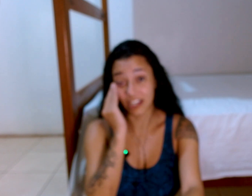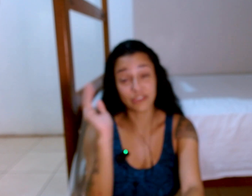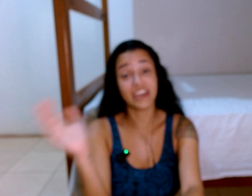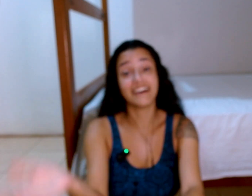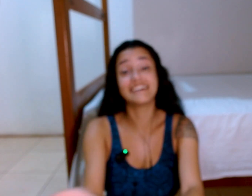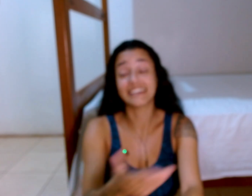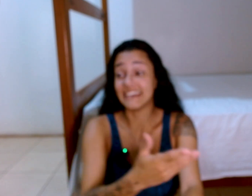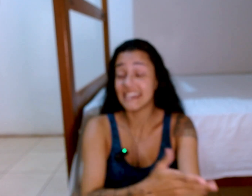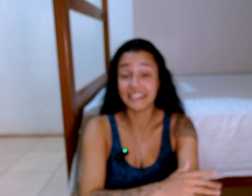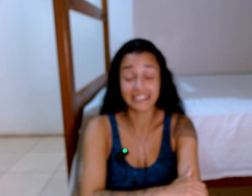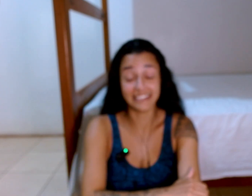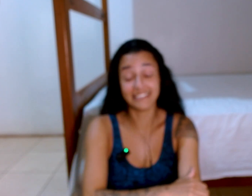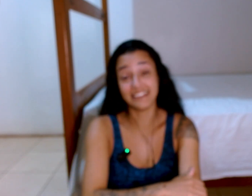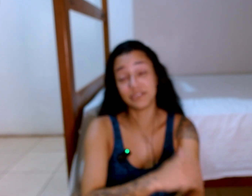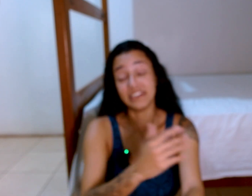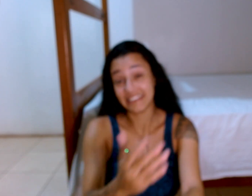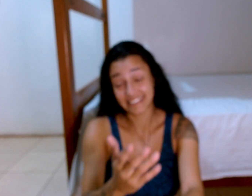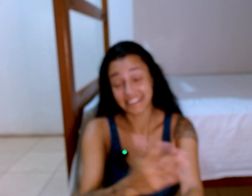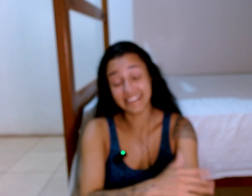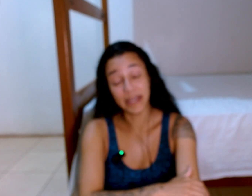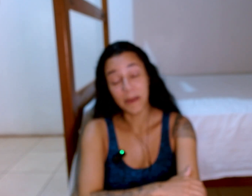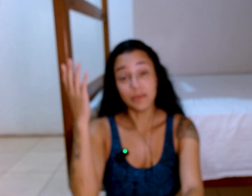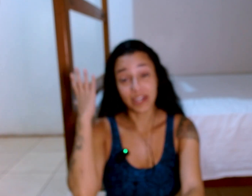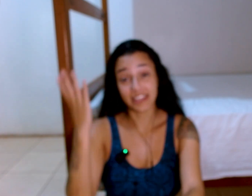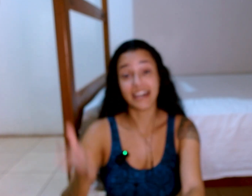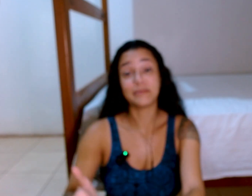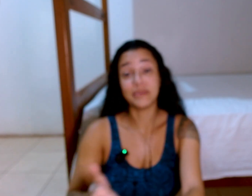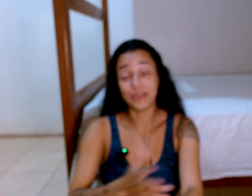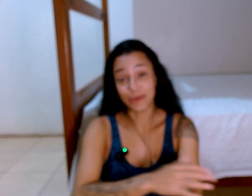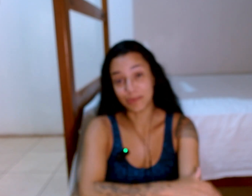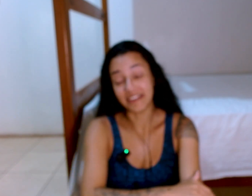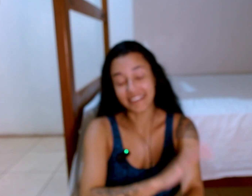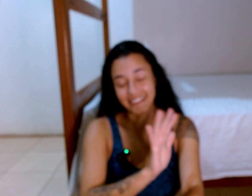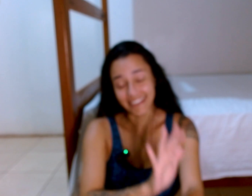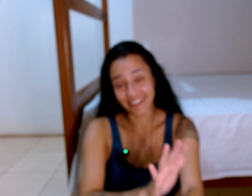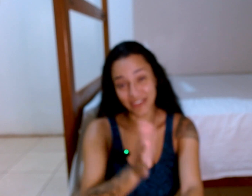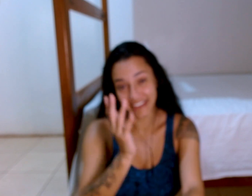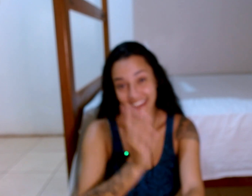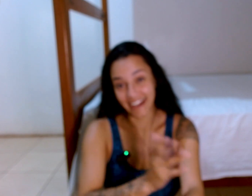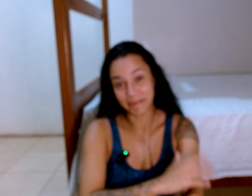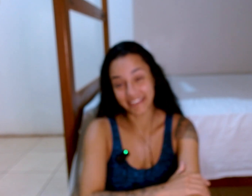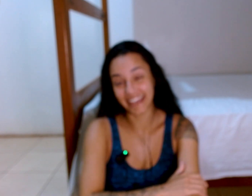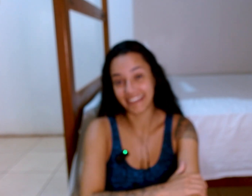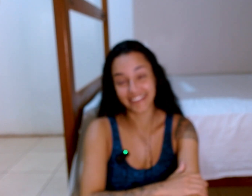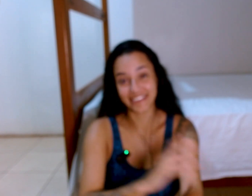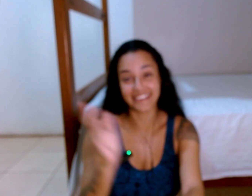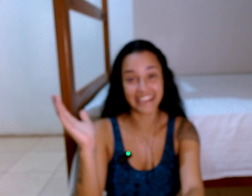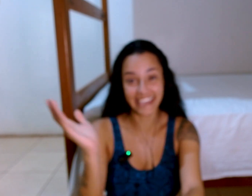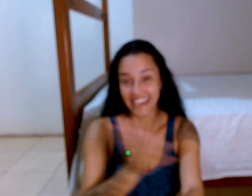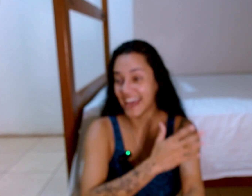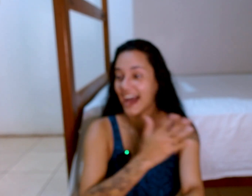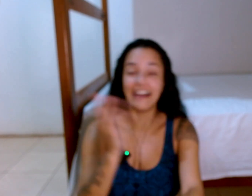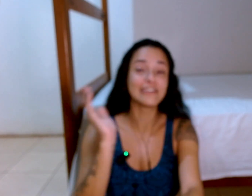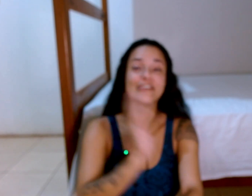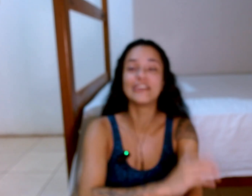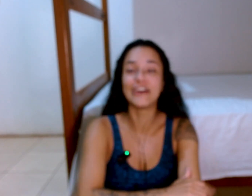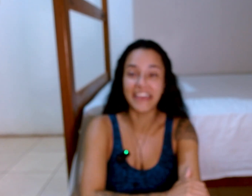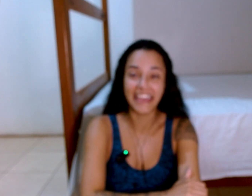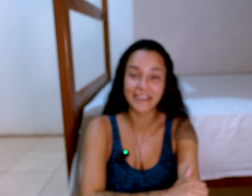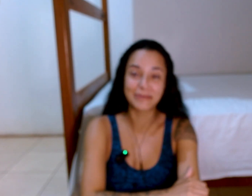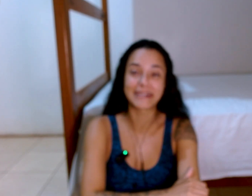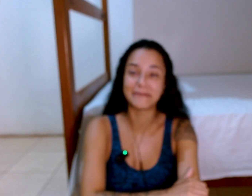algo que nos haga reír y estar felices voy a dejar vídeos más tranquilos aquí en la pantalla entonces elige